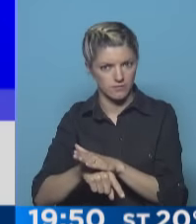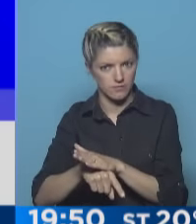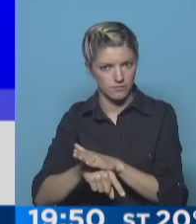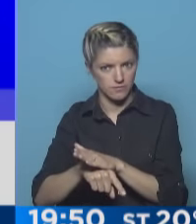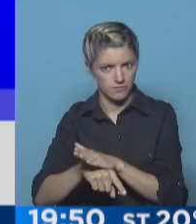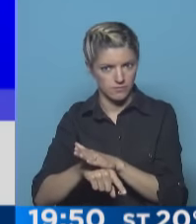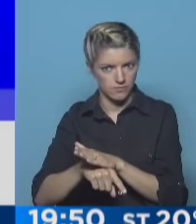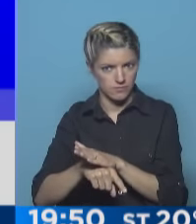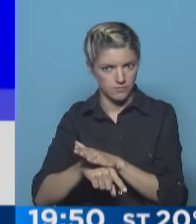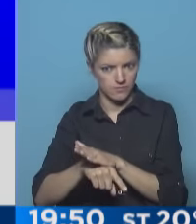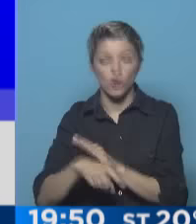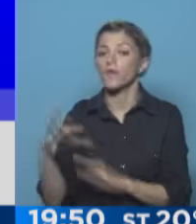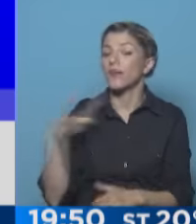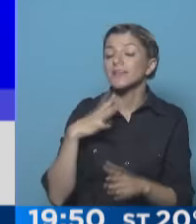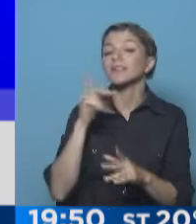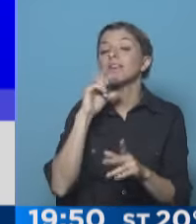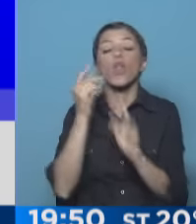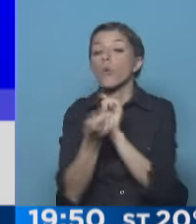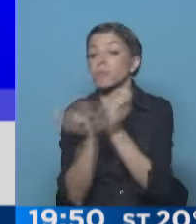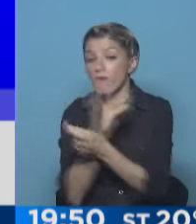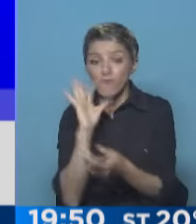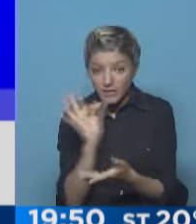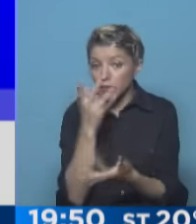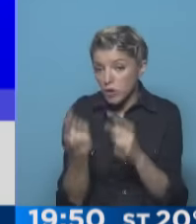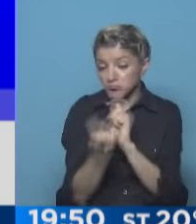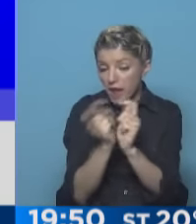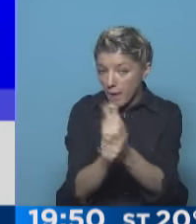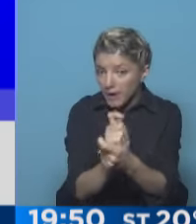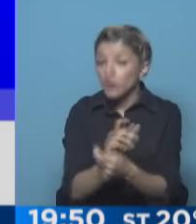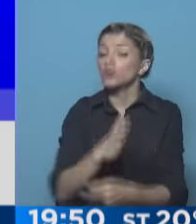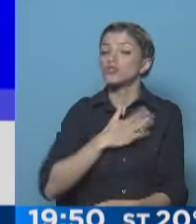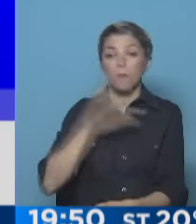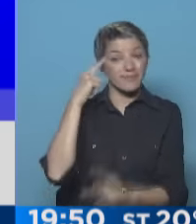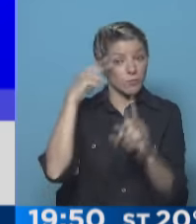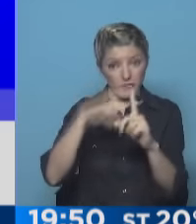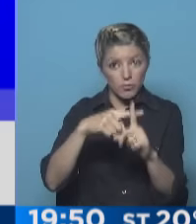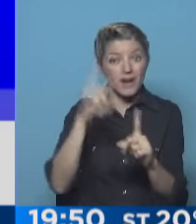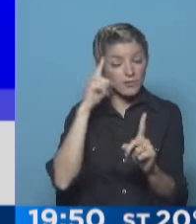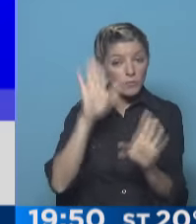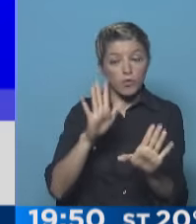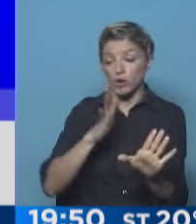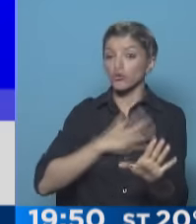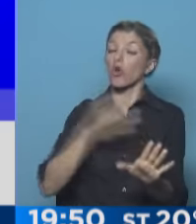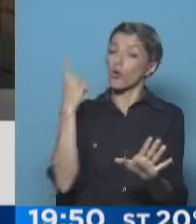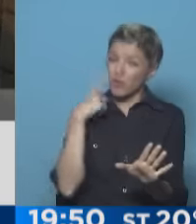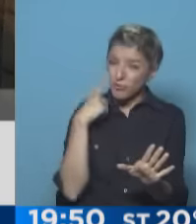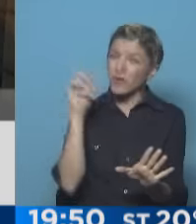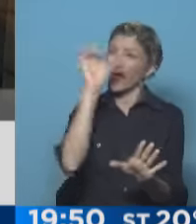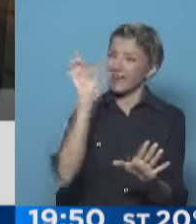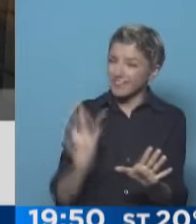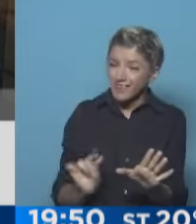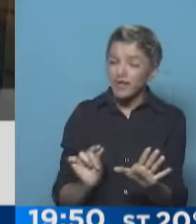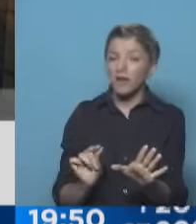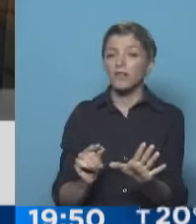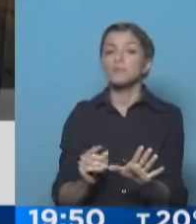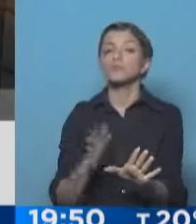hacer lo que falta corregir lo que haya que corregir Yo tengo un optimismo fundado en eso en el conocimiento que tengo de la Argentina he acompañado